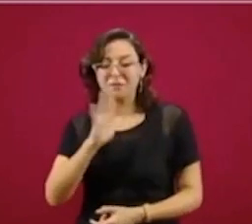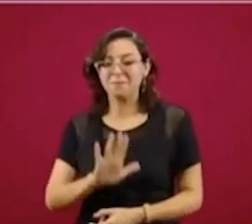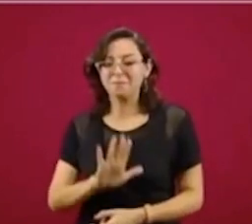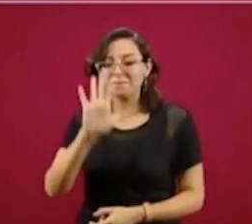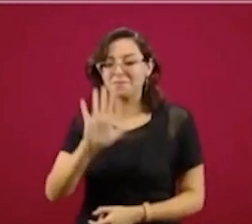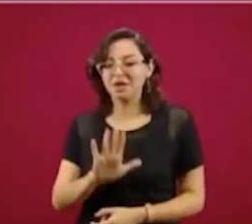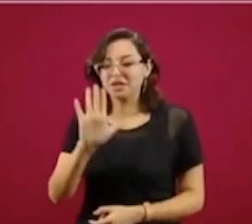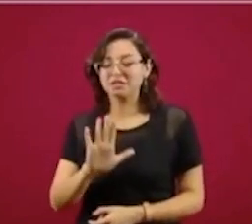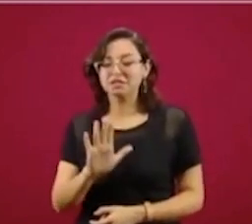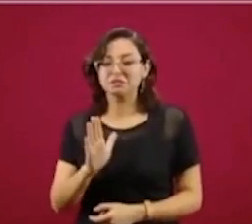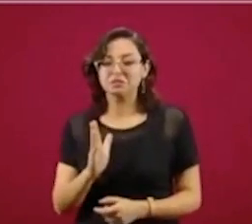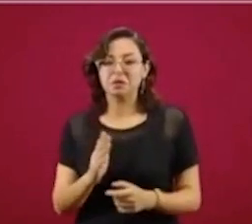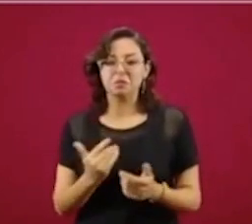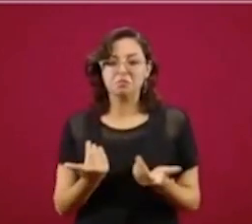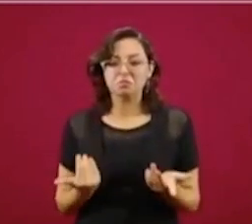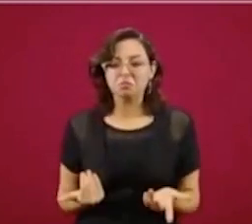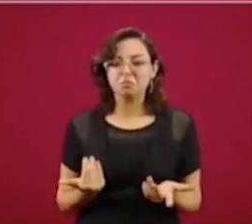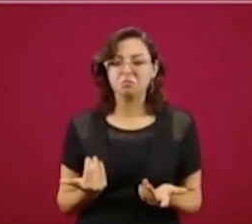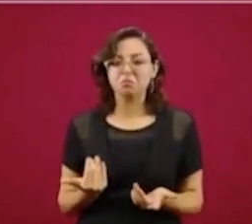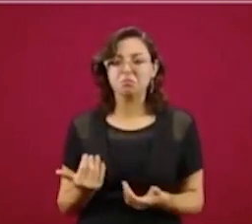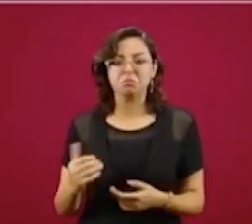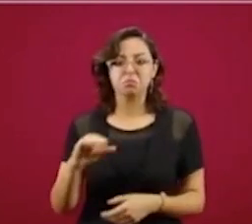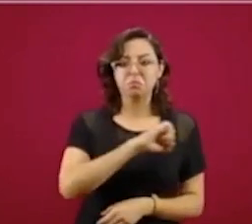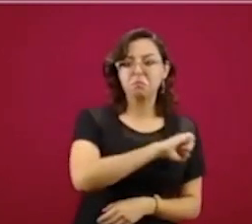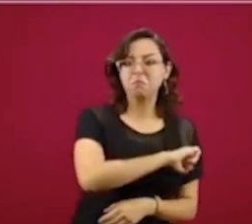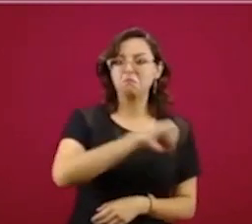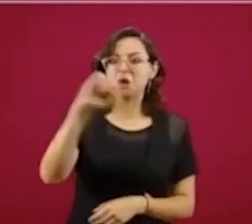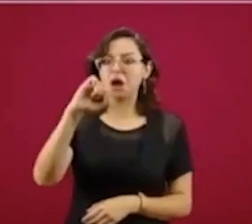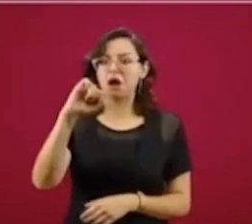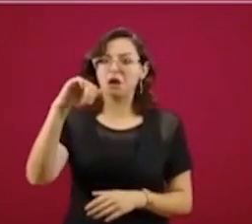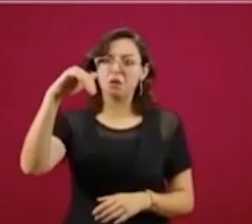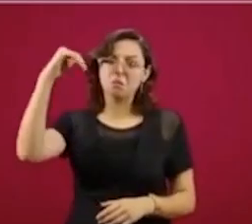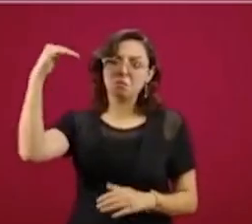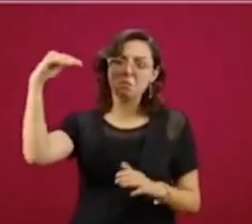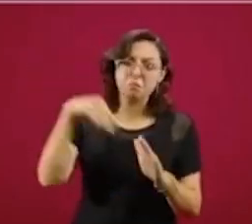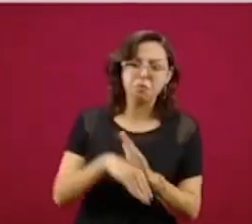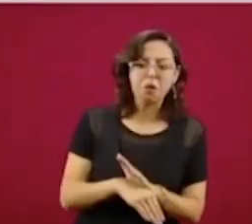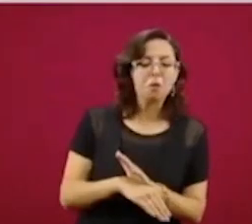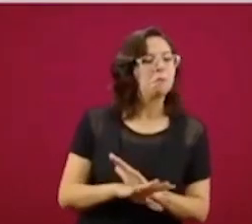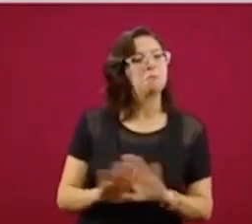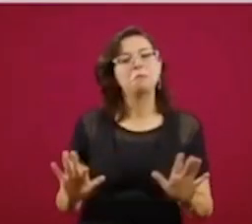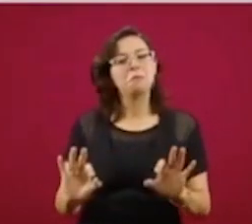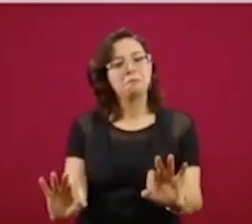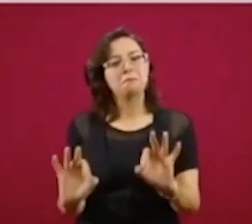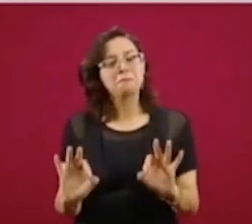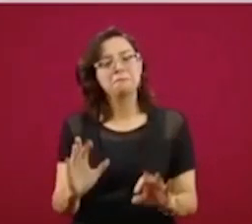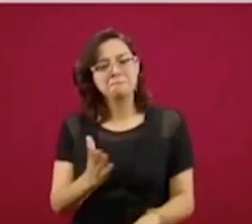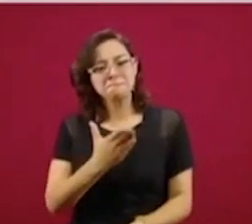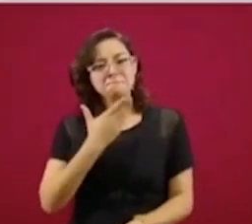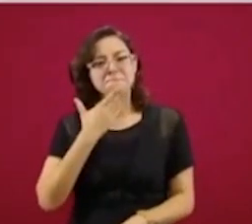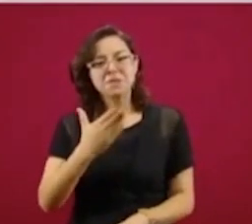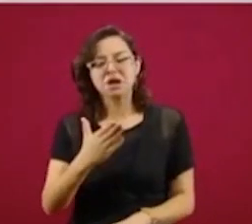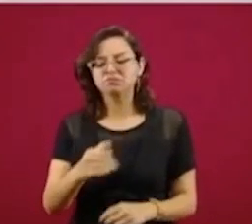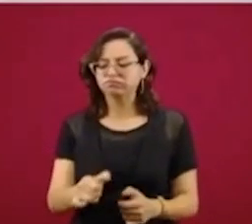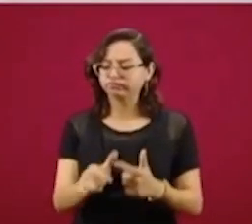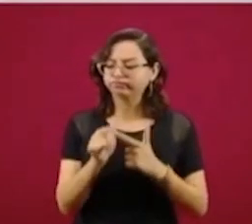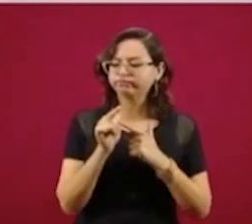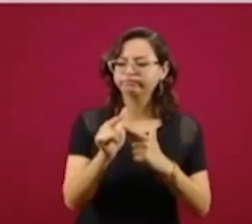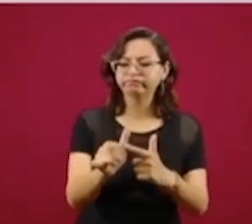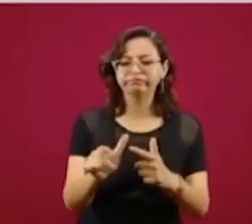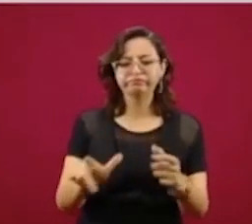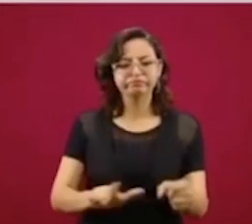ni para arriba ni para abajo de su pulso. Está muy bien, no hay arritmias y desde luego esto está sustentado